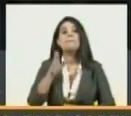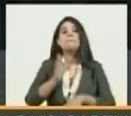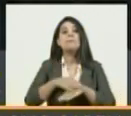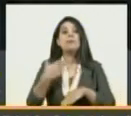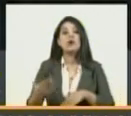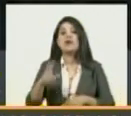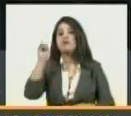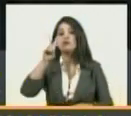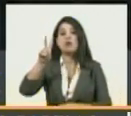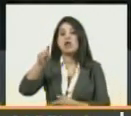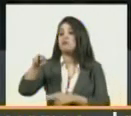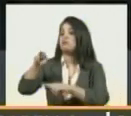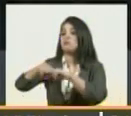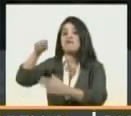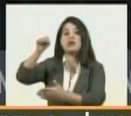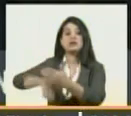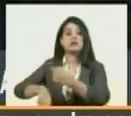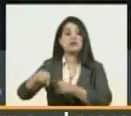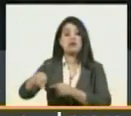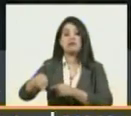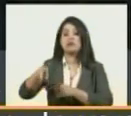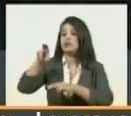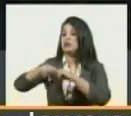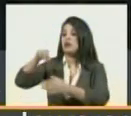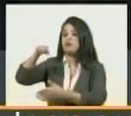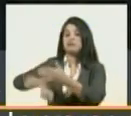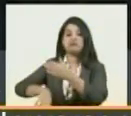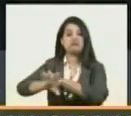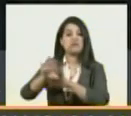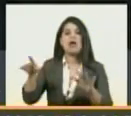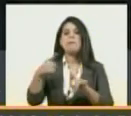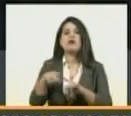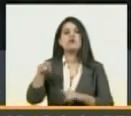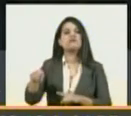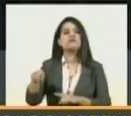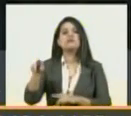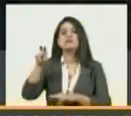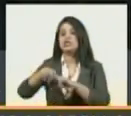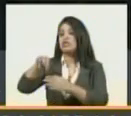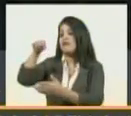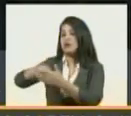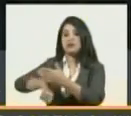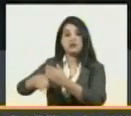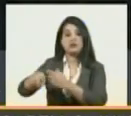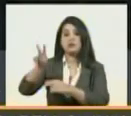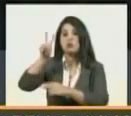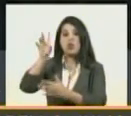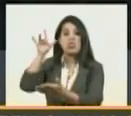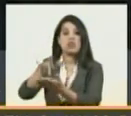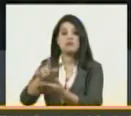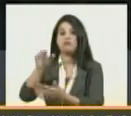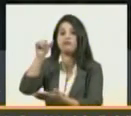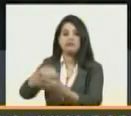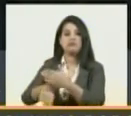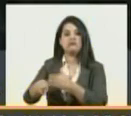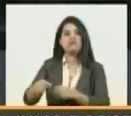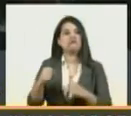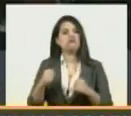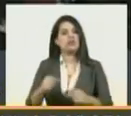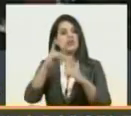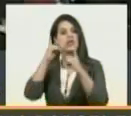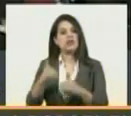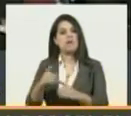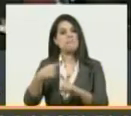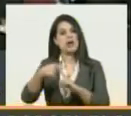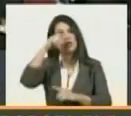de Venezuela, pero una silla vacía colmada de dignidad, una silla vacía colmada de respeto hacia